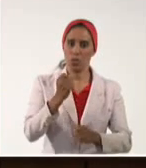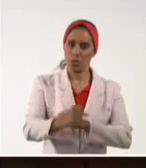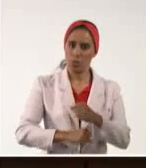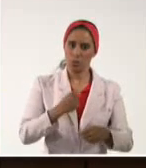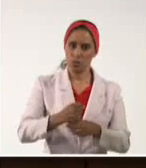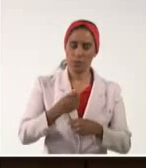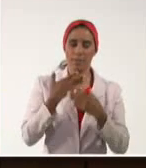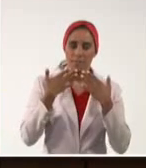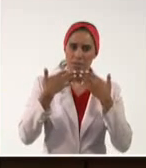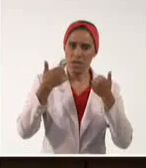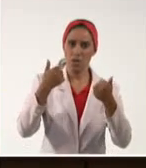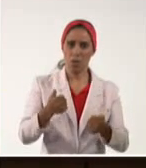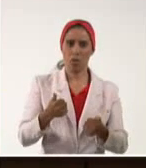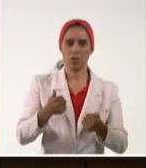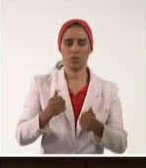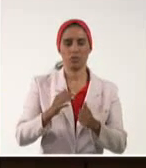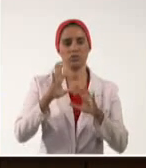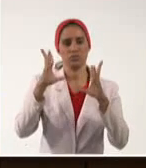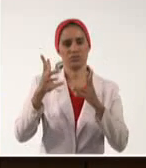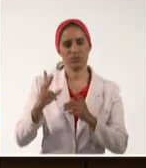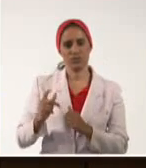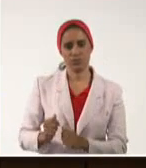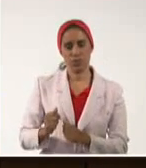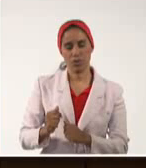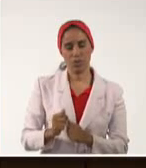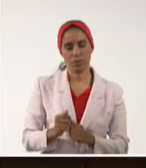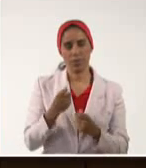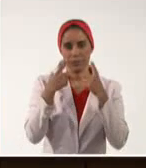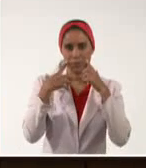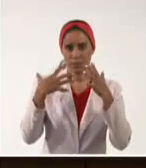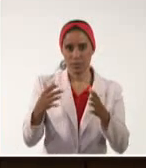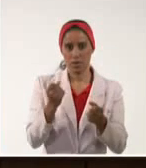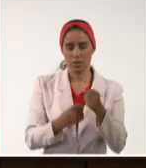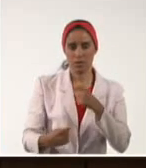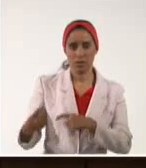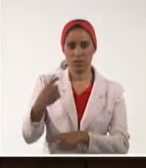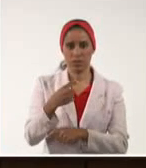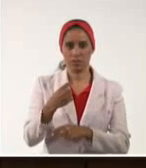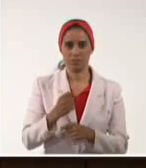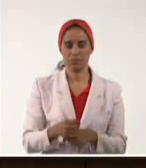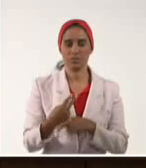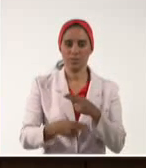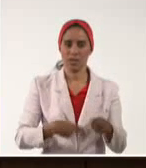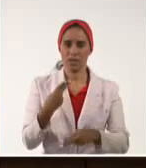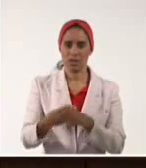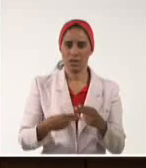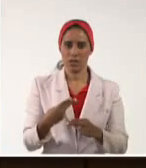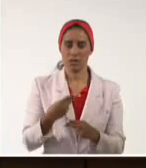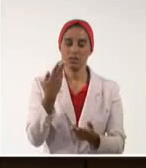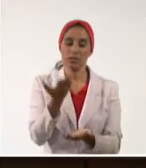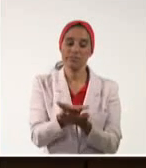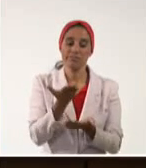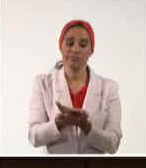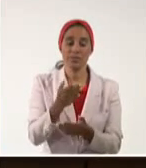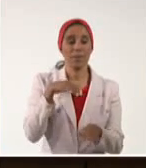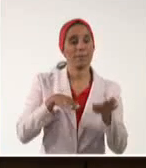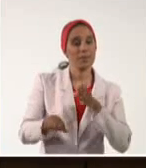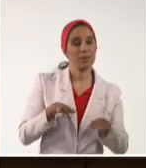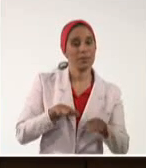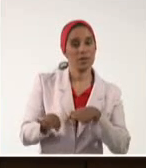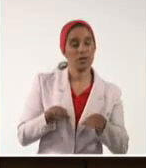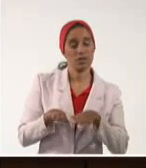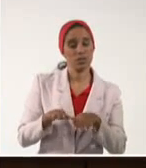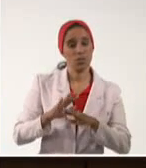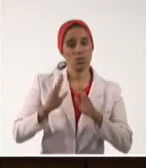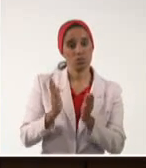proceso penal y ha obligado a sus operadores a actuar en consecuencia, lo que exige de estos una preparación permanente